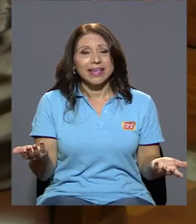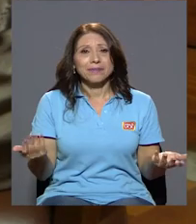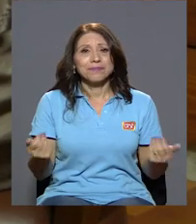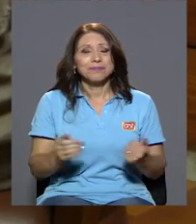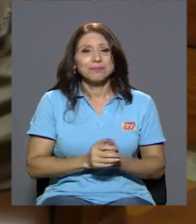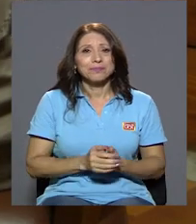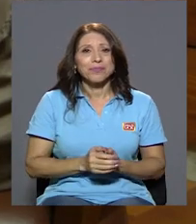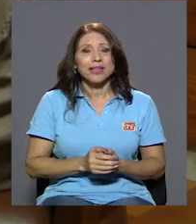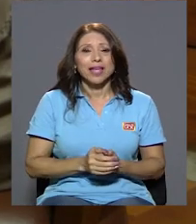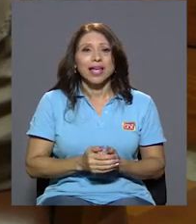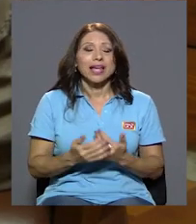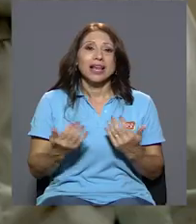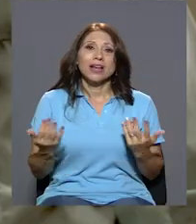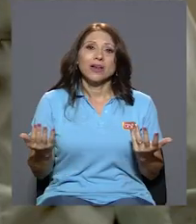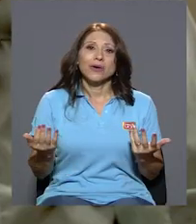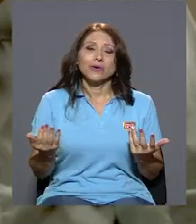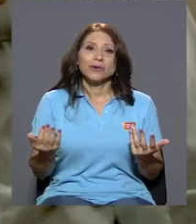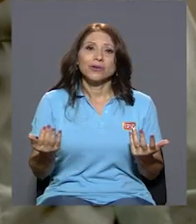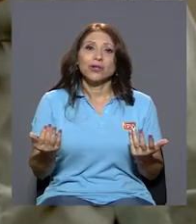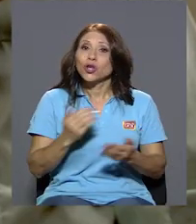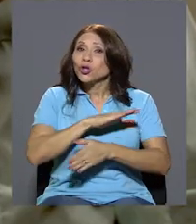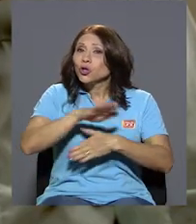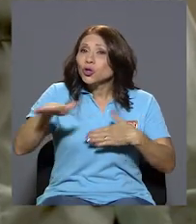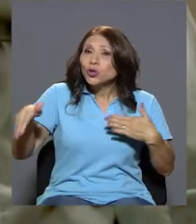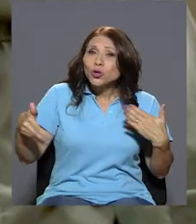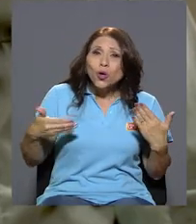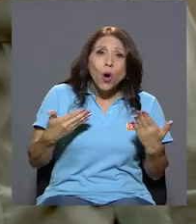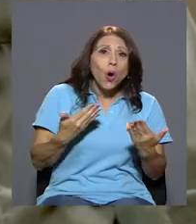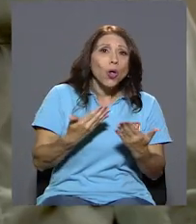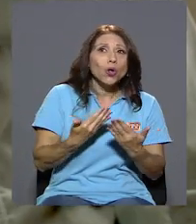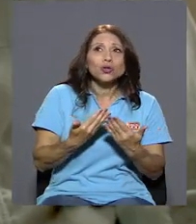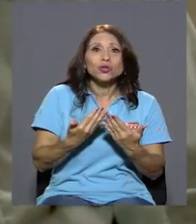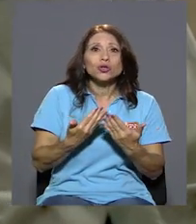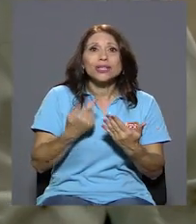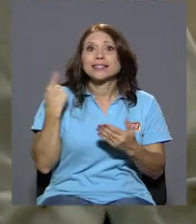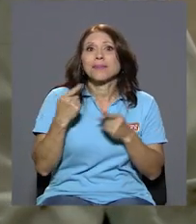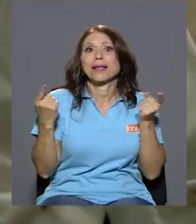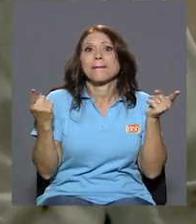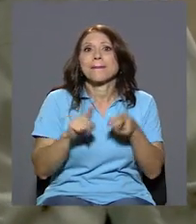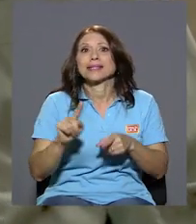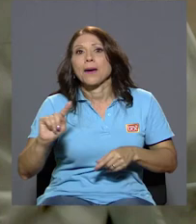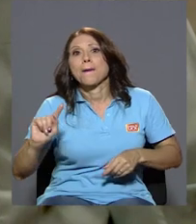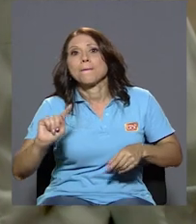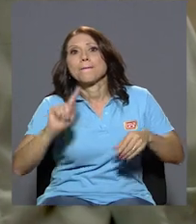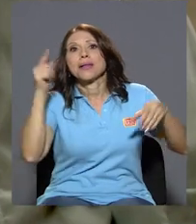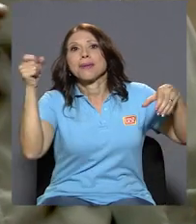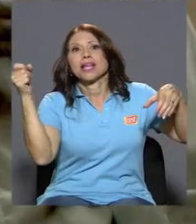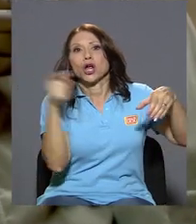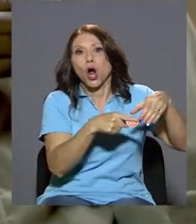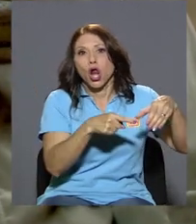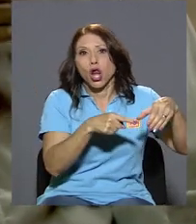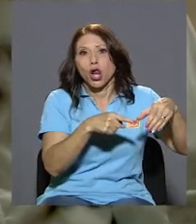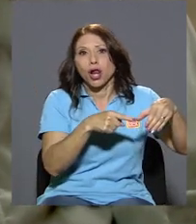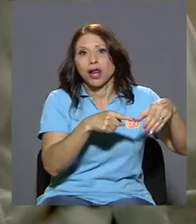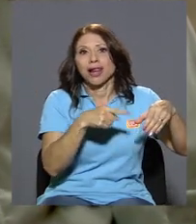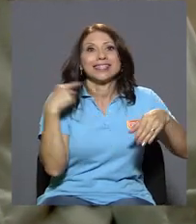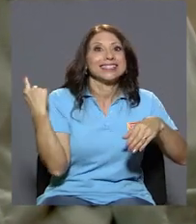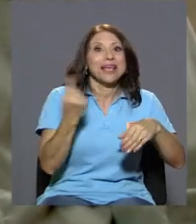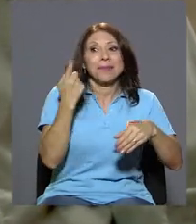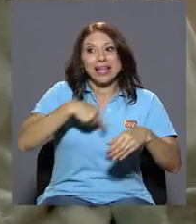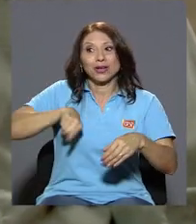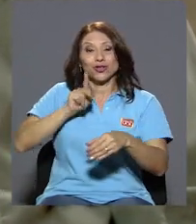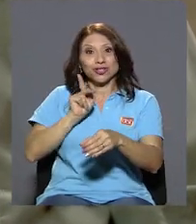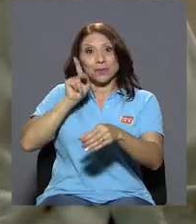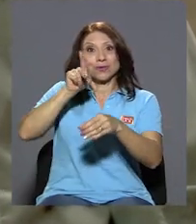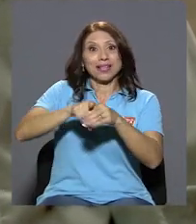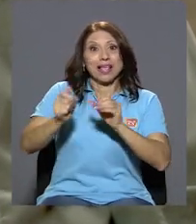los granos todos los primeros goles de todas las veces que hemos participado